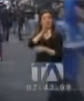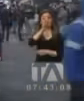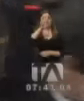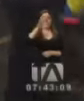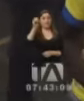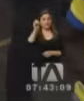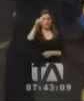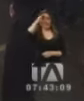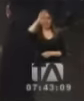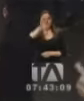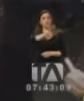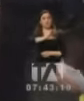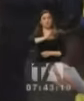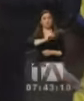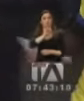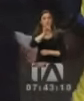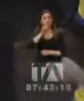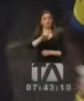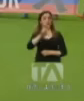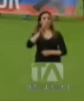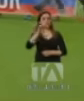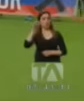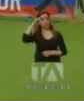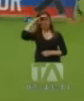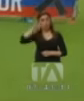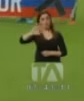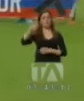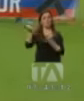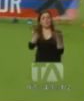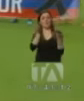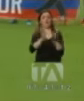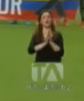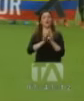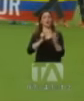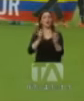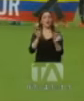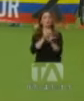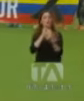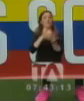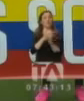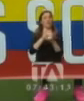del municipio y 1.200 policías estarán cuidando de la seguridad de los